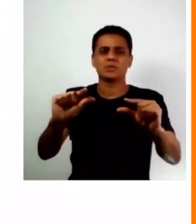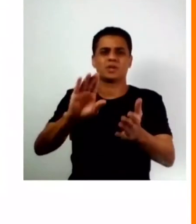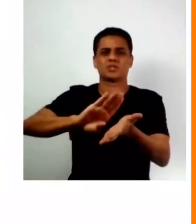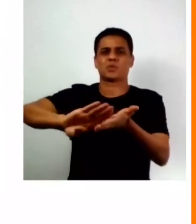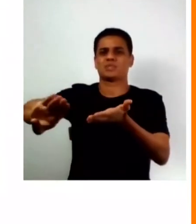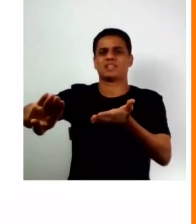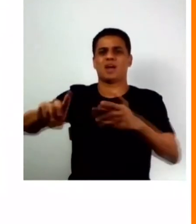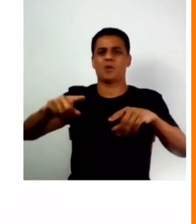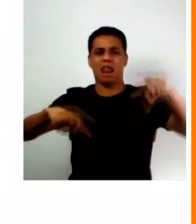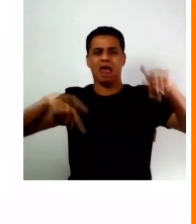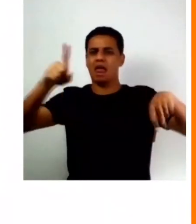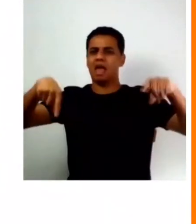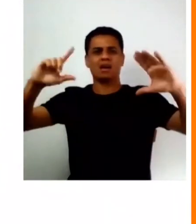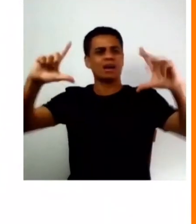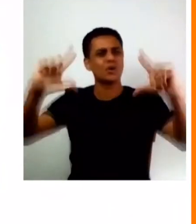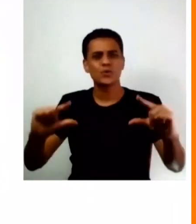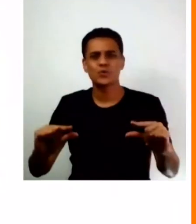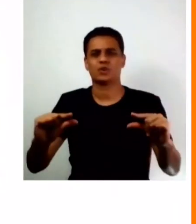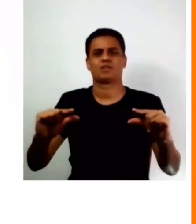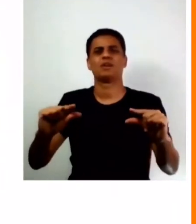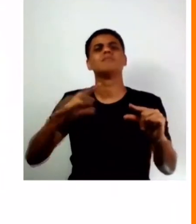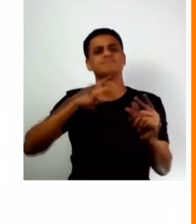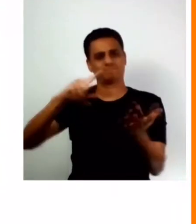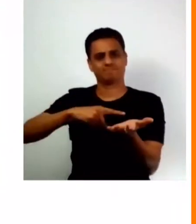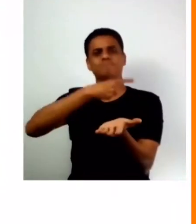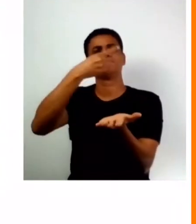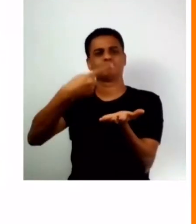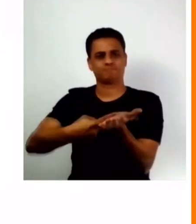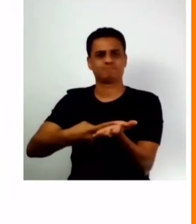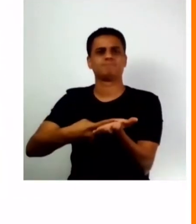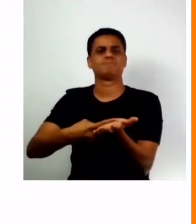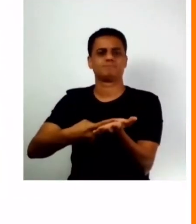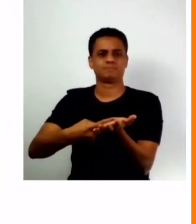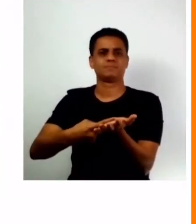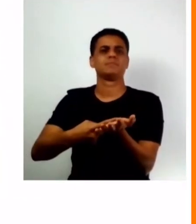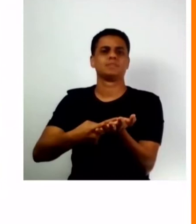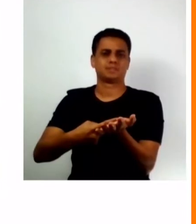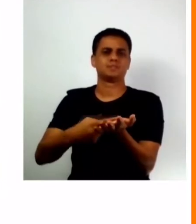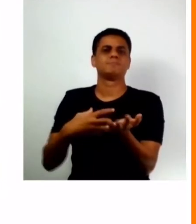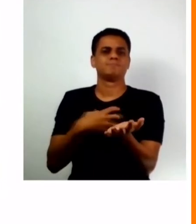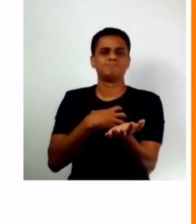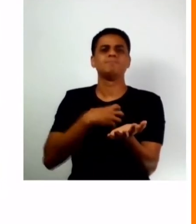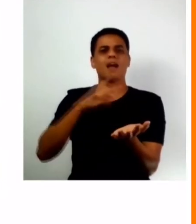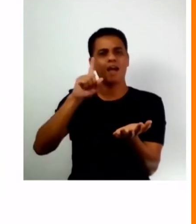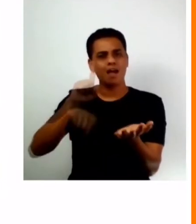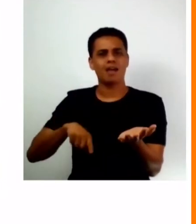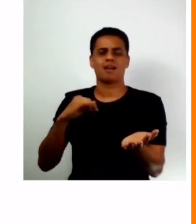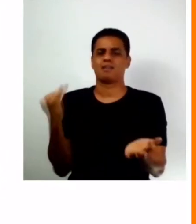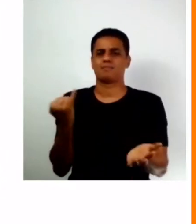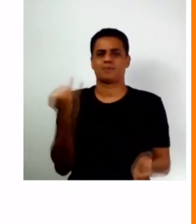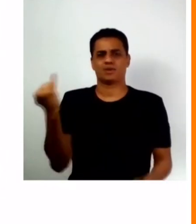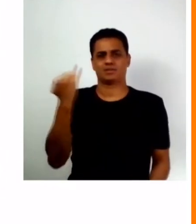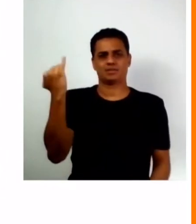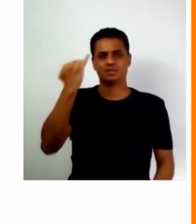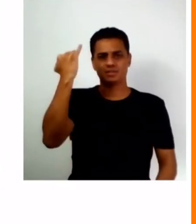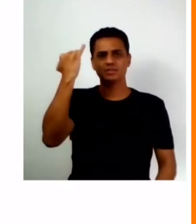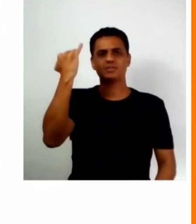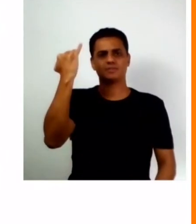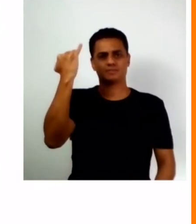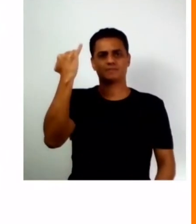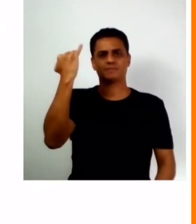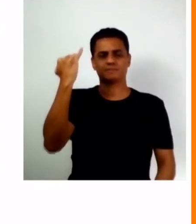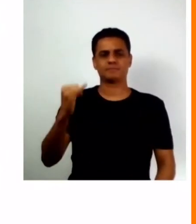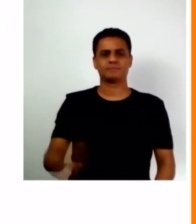e este compromiso me parece que é moi importante. Bien,